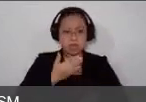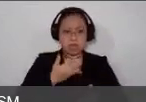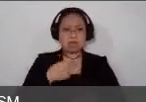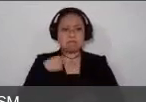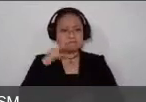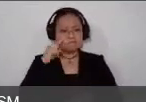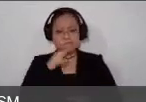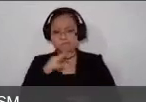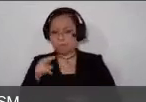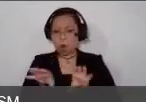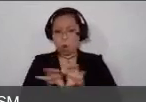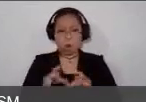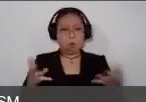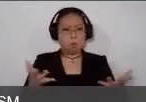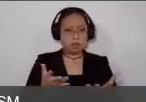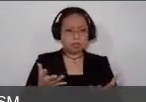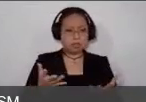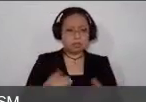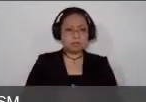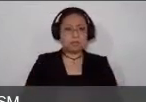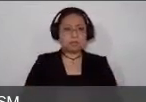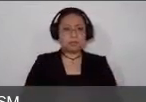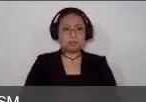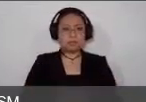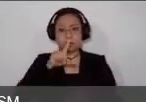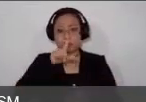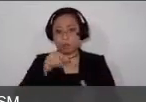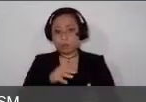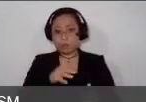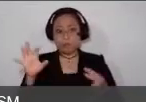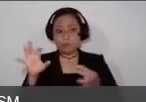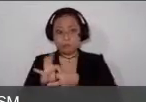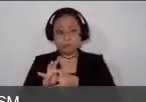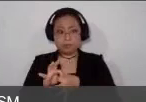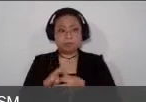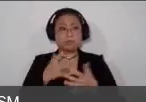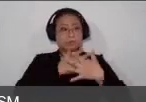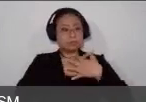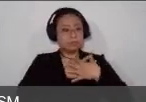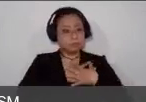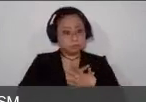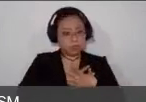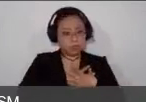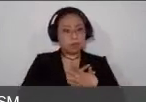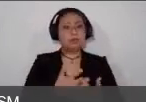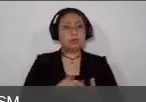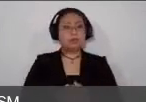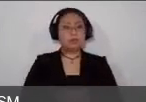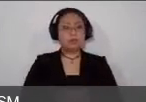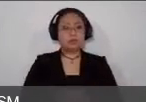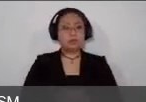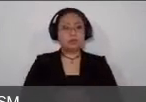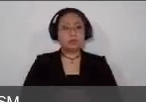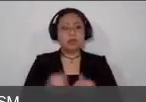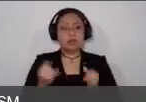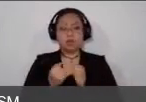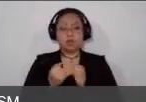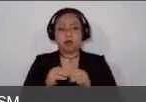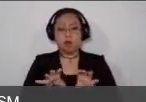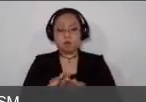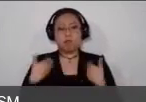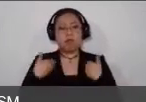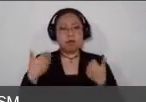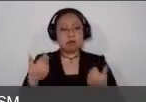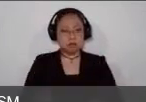hemisferio derecho que es el amor incondicional que es la comprensión